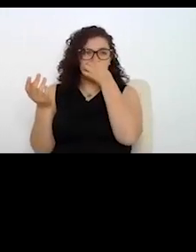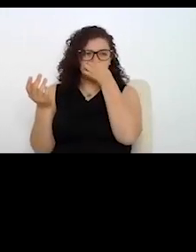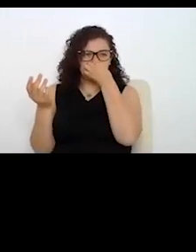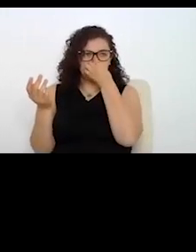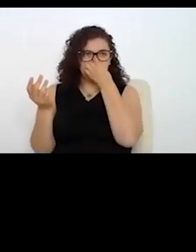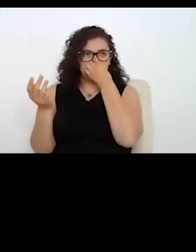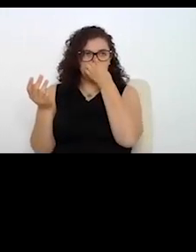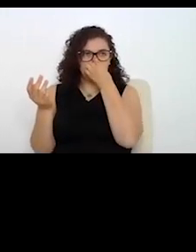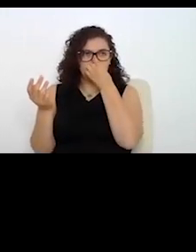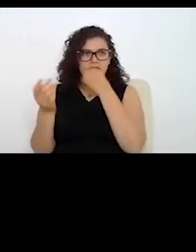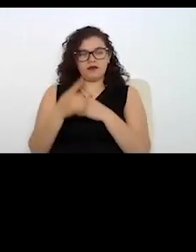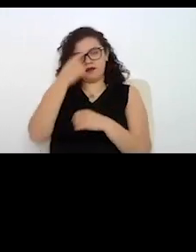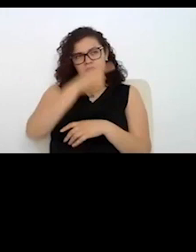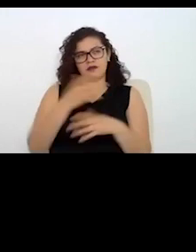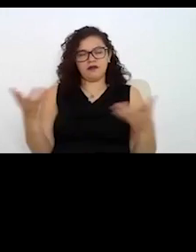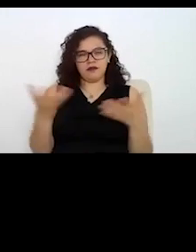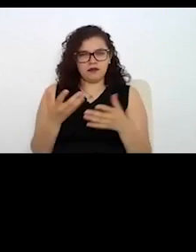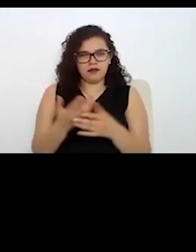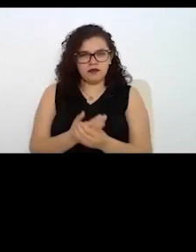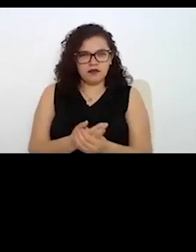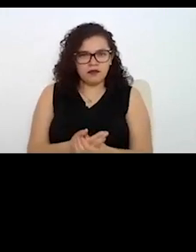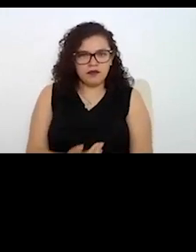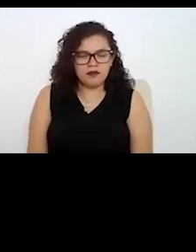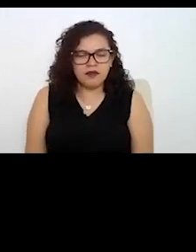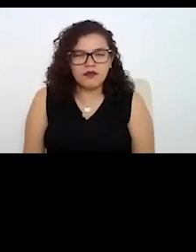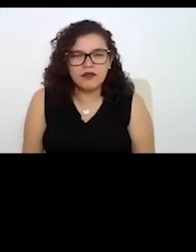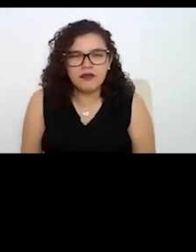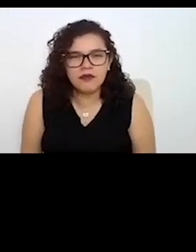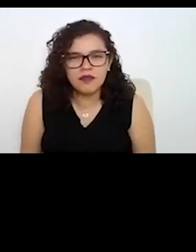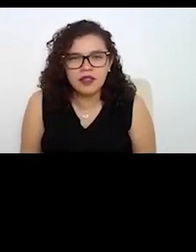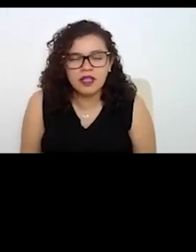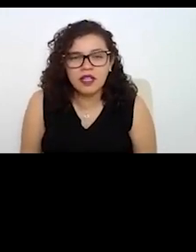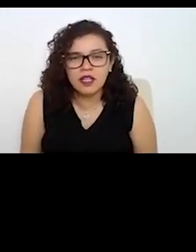acuerdo a la información que me estás proporcionando, te diría, si esta persona,